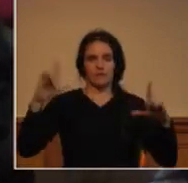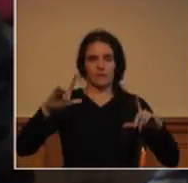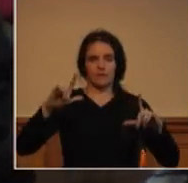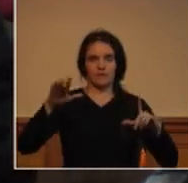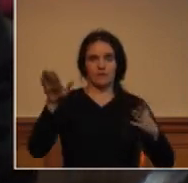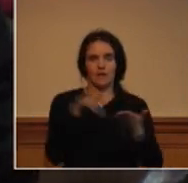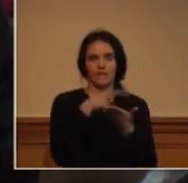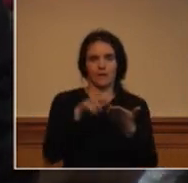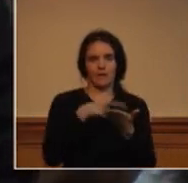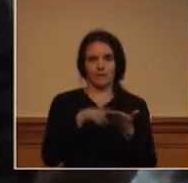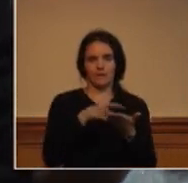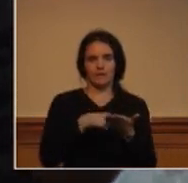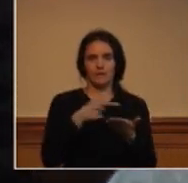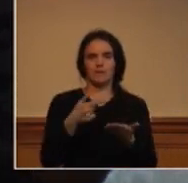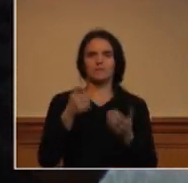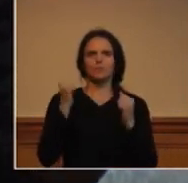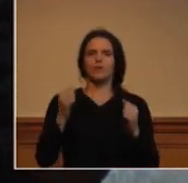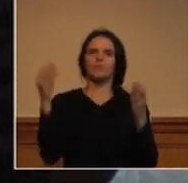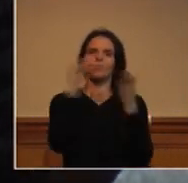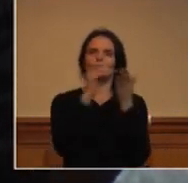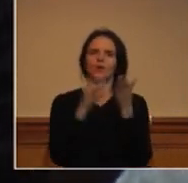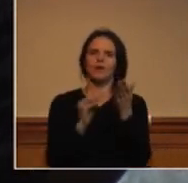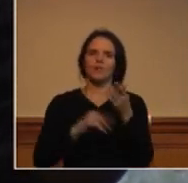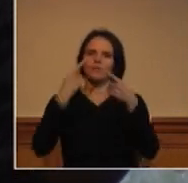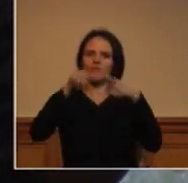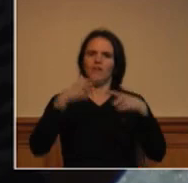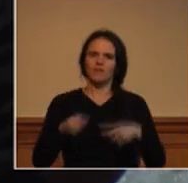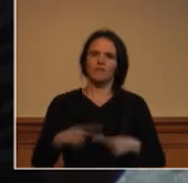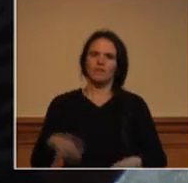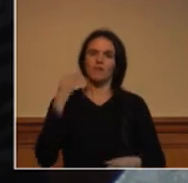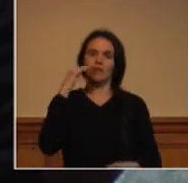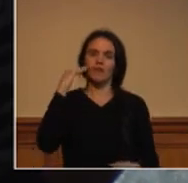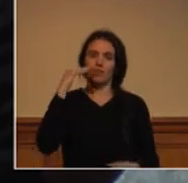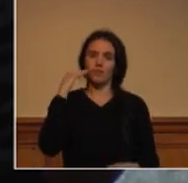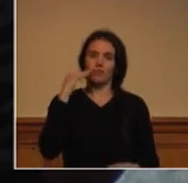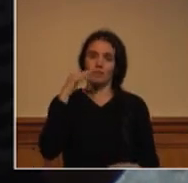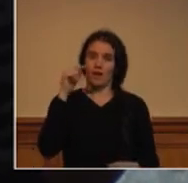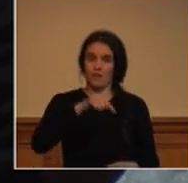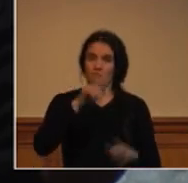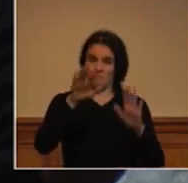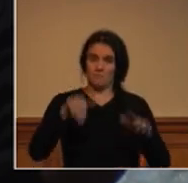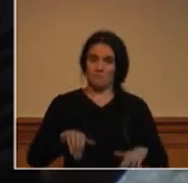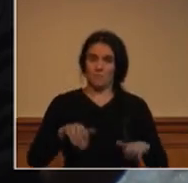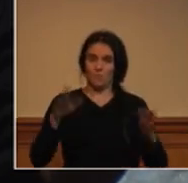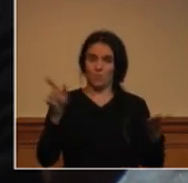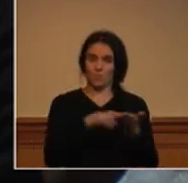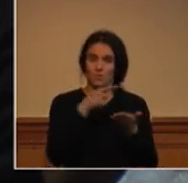consulta. ¿Se pueden incorporar varios usuarios a esa tablet?